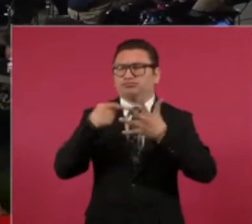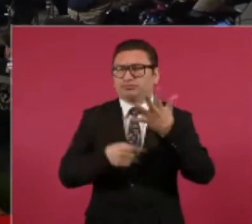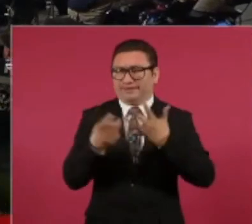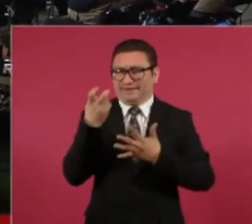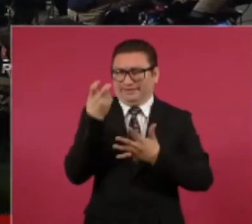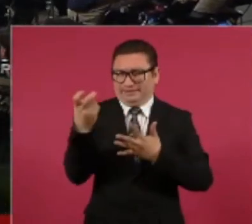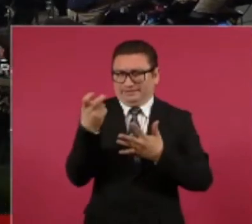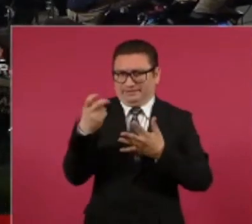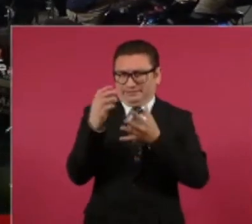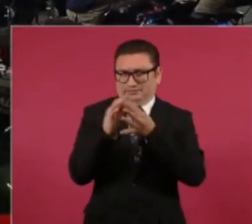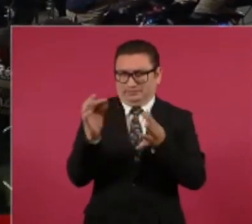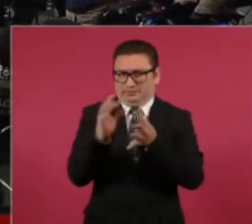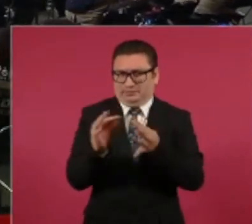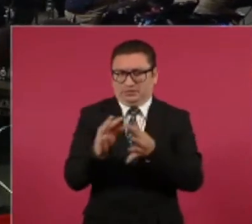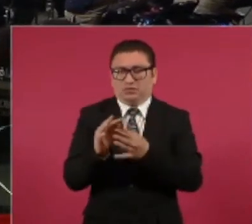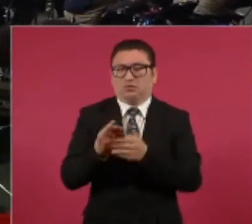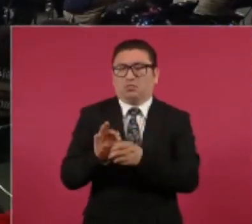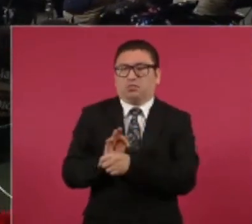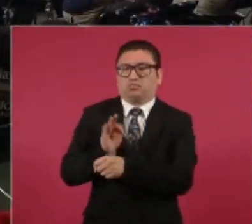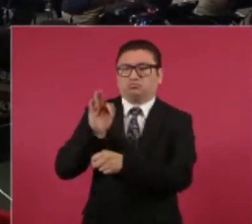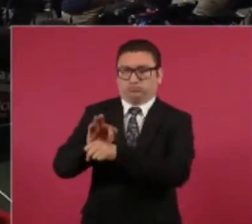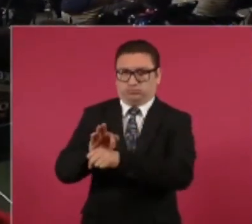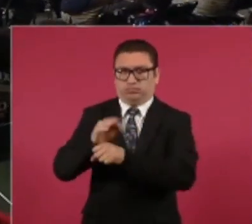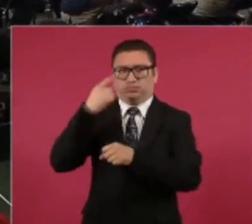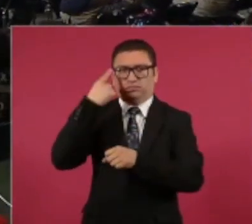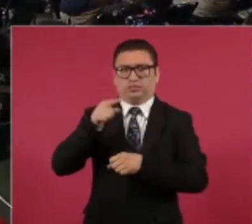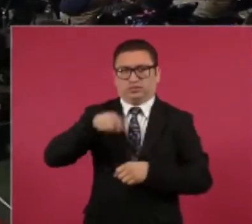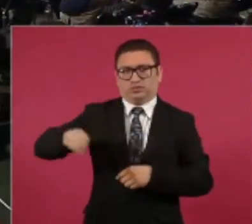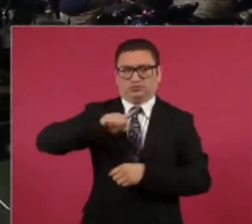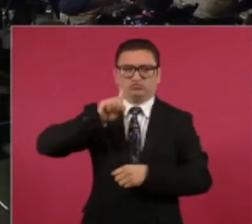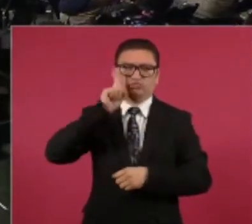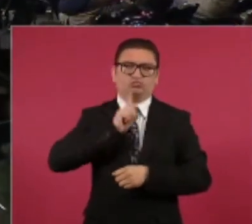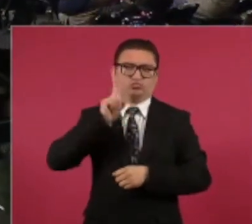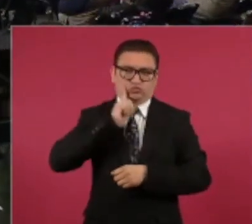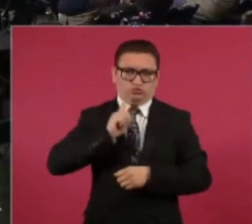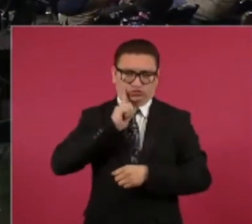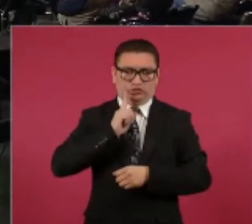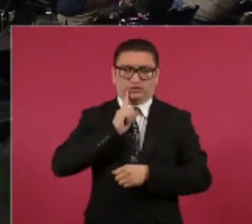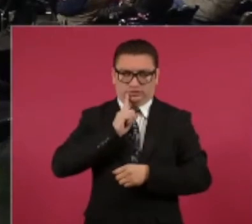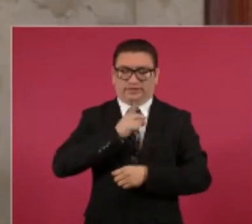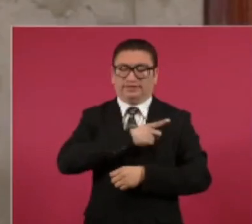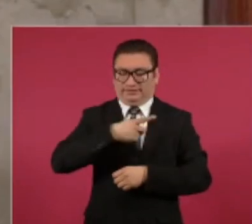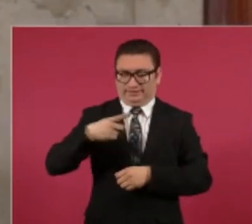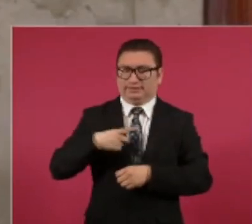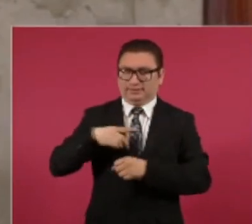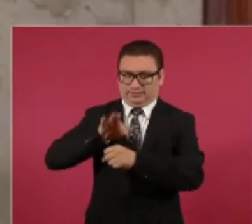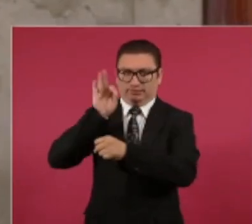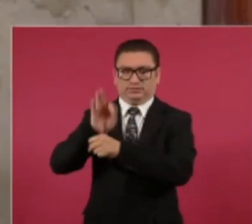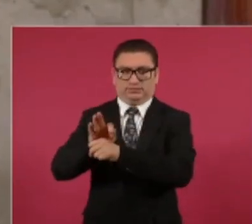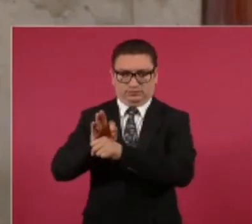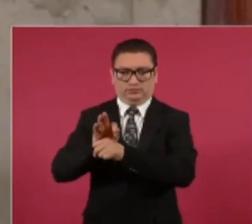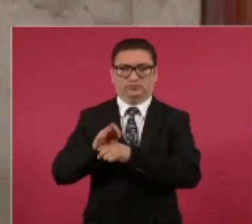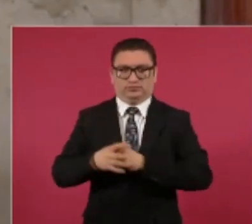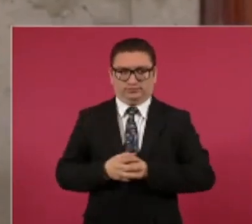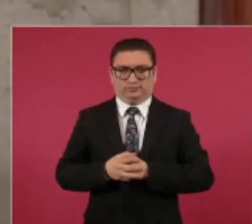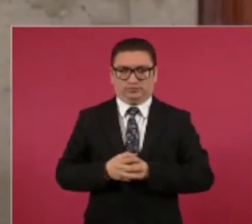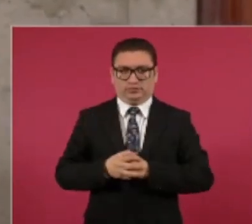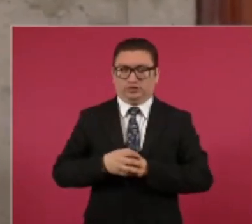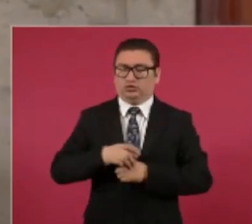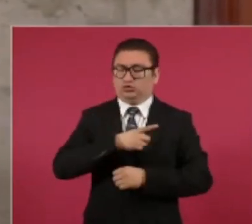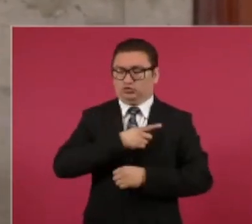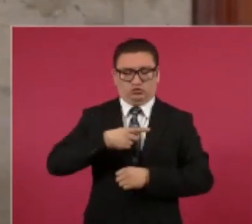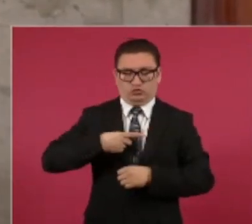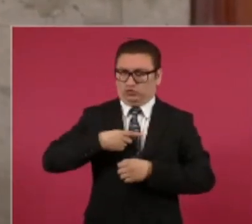casos en donde se tienen que proteger a las mujeres se debe de proteger a las mujeres y que no haya